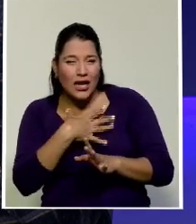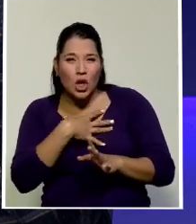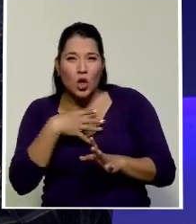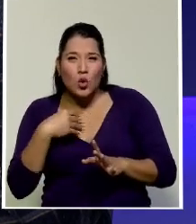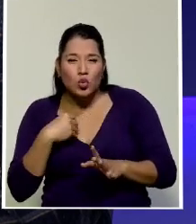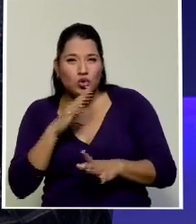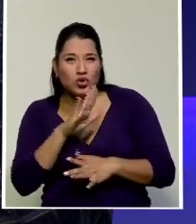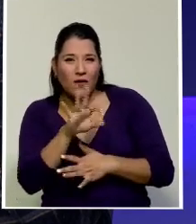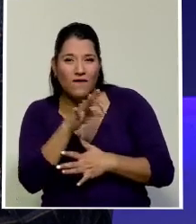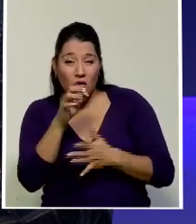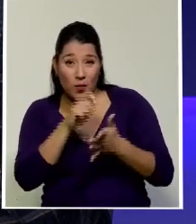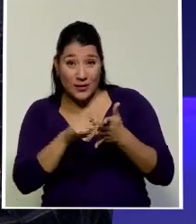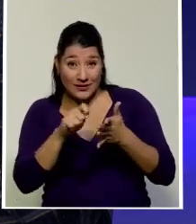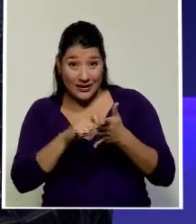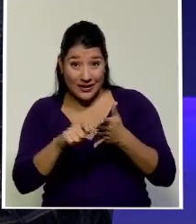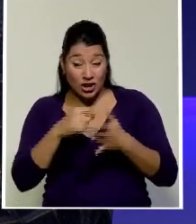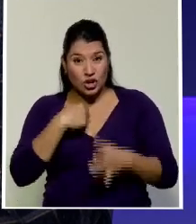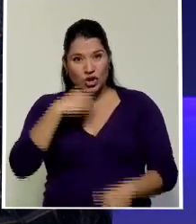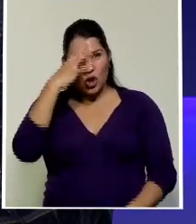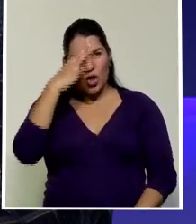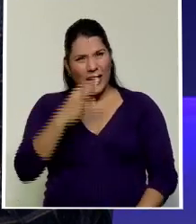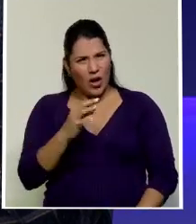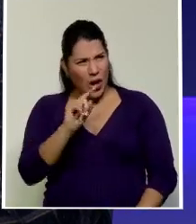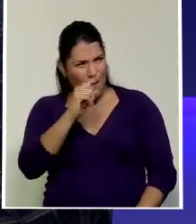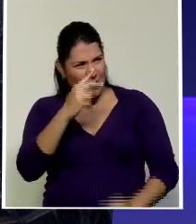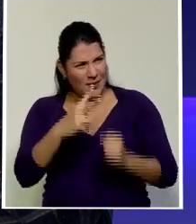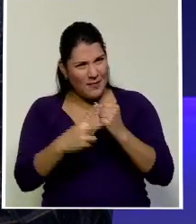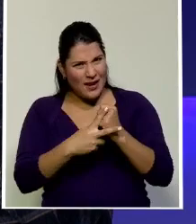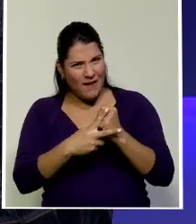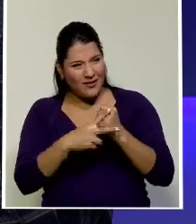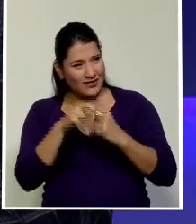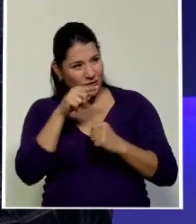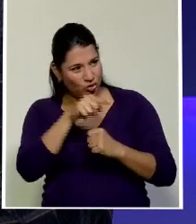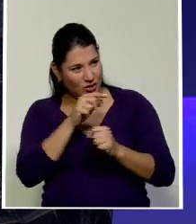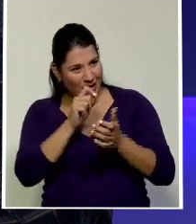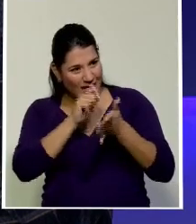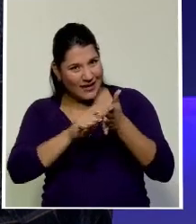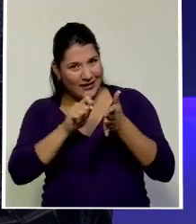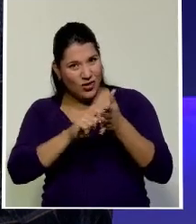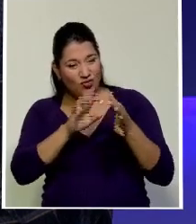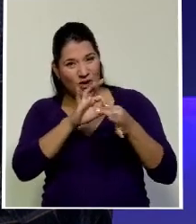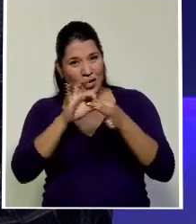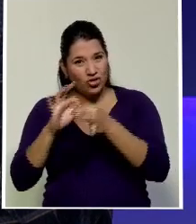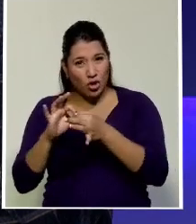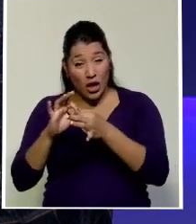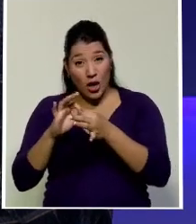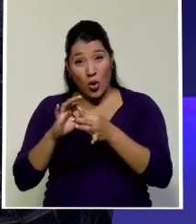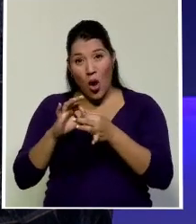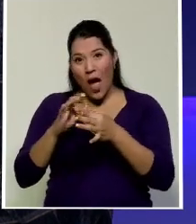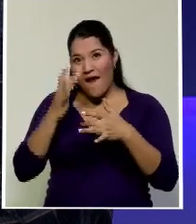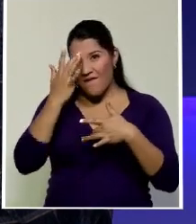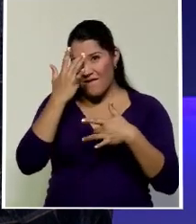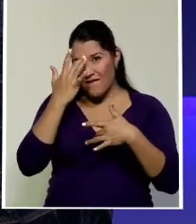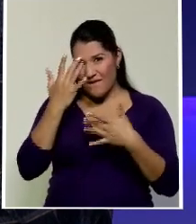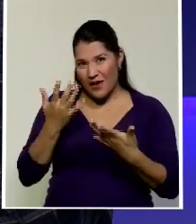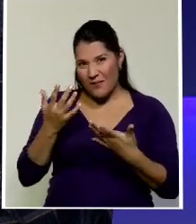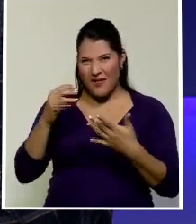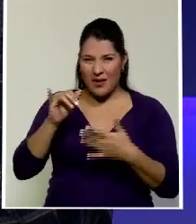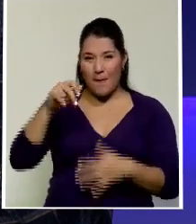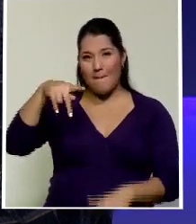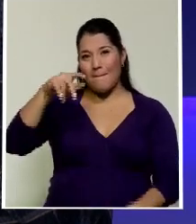En tu caso creo que fue un manual de patología, Claro. que fue muy importante luego para tu